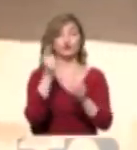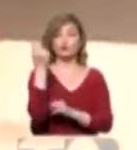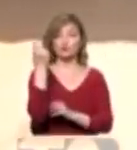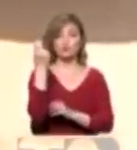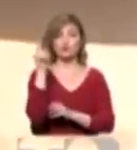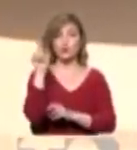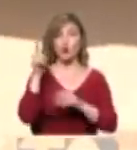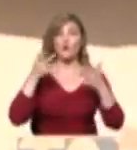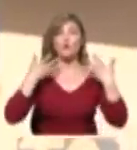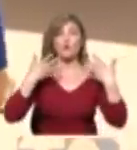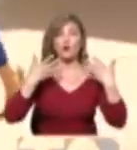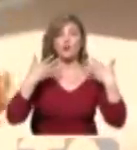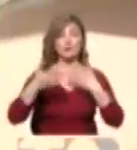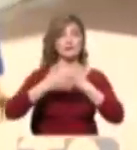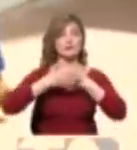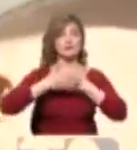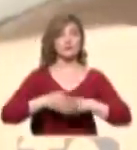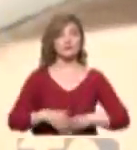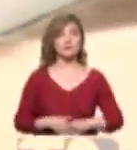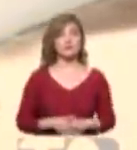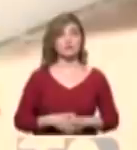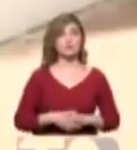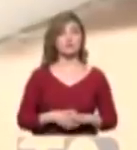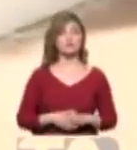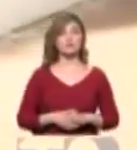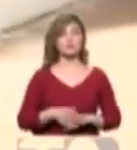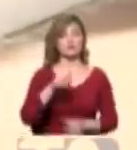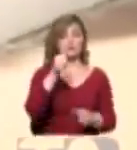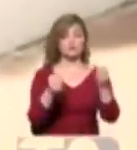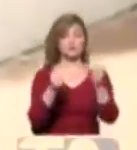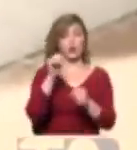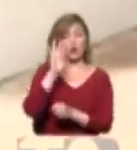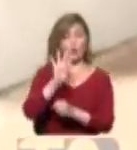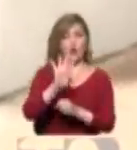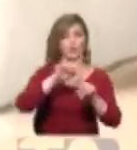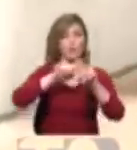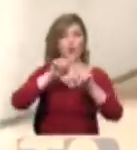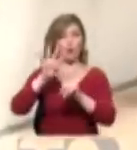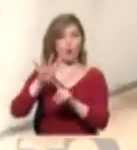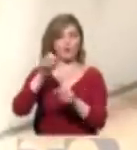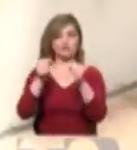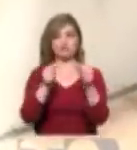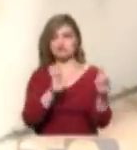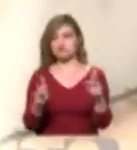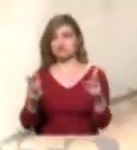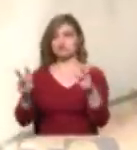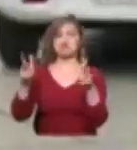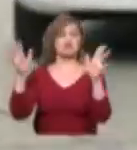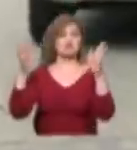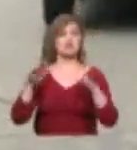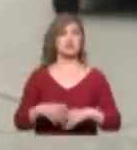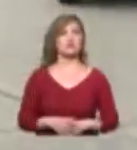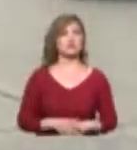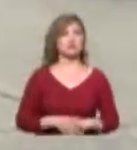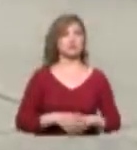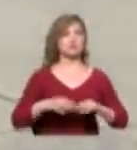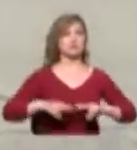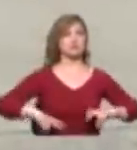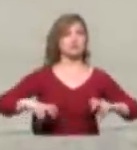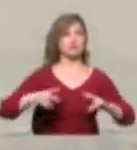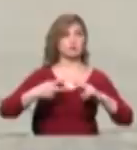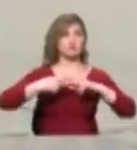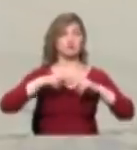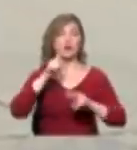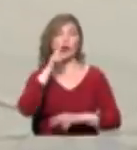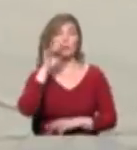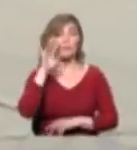del movimiento en Guayaquil permanece cerrada y ya no están los vehículos 4x4 en los que solía hacer los recorridos. También se investiga la relación